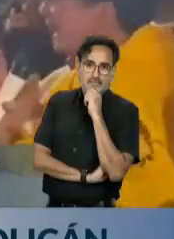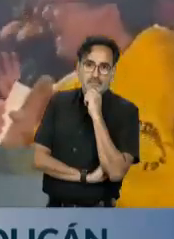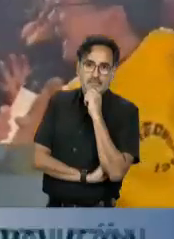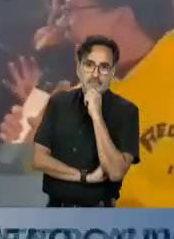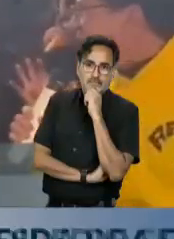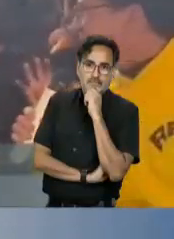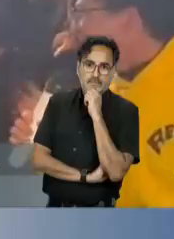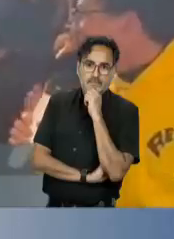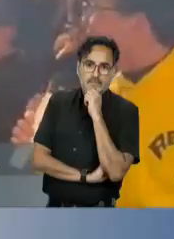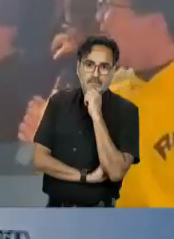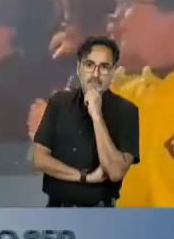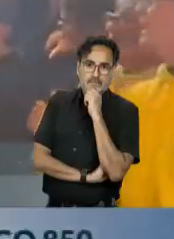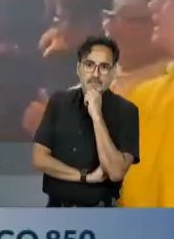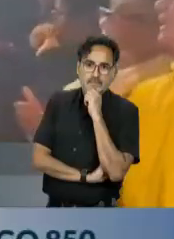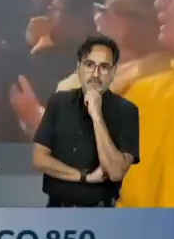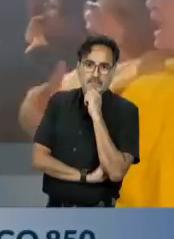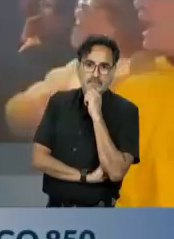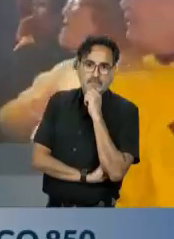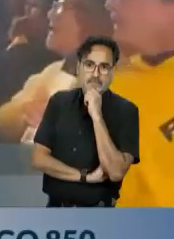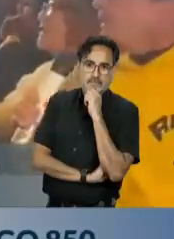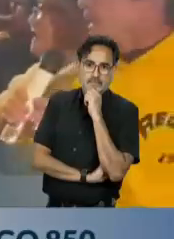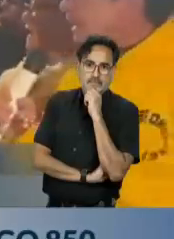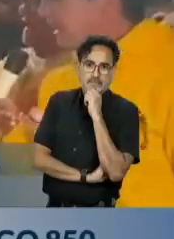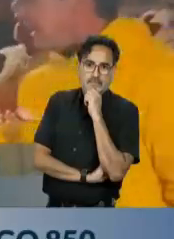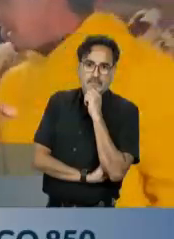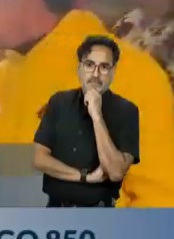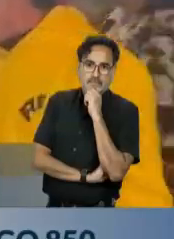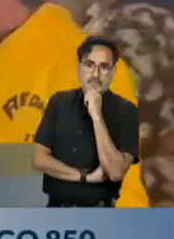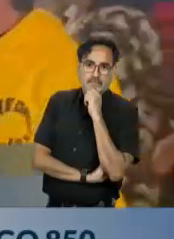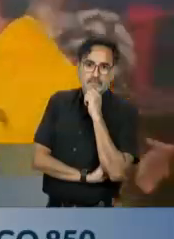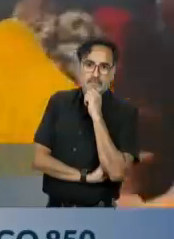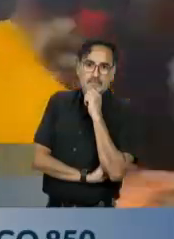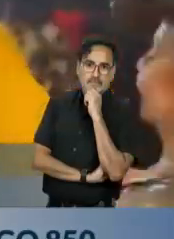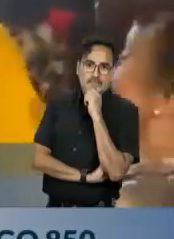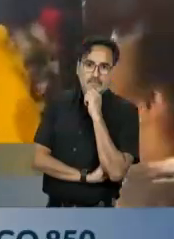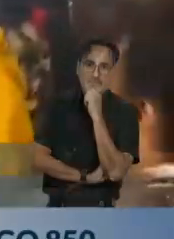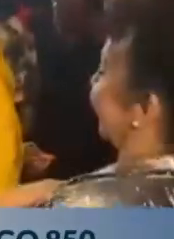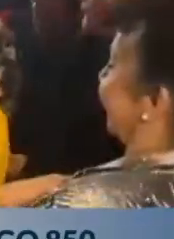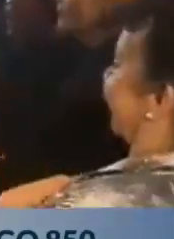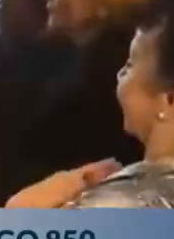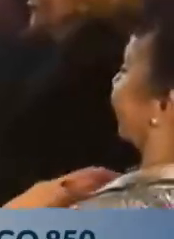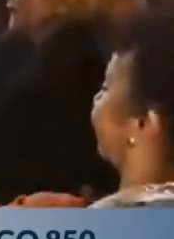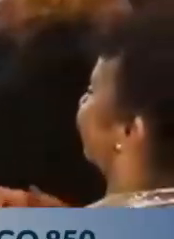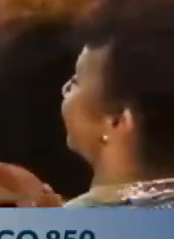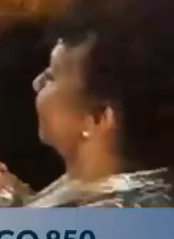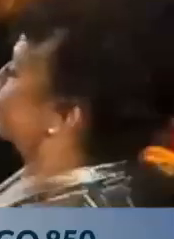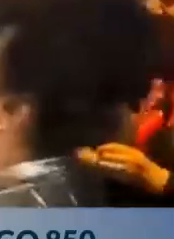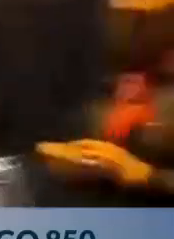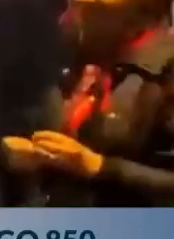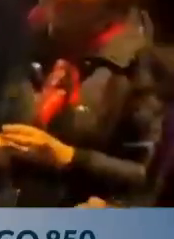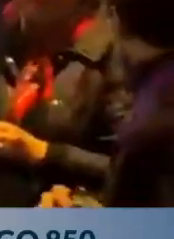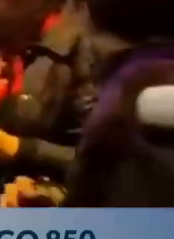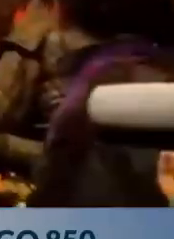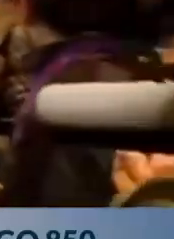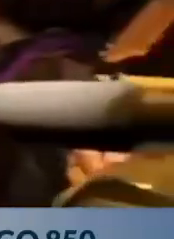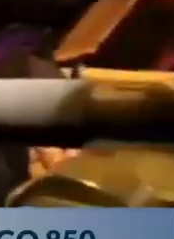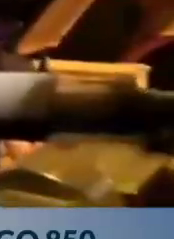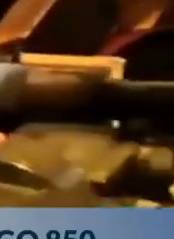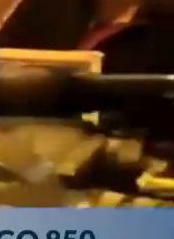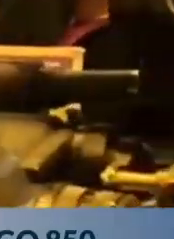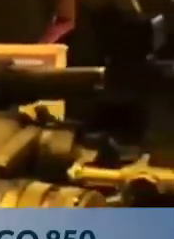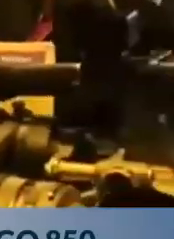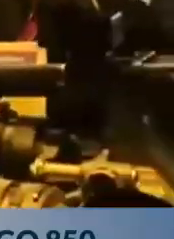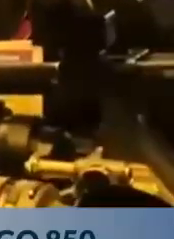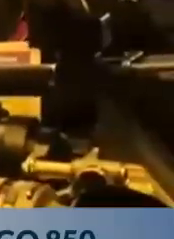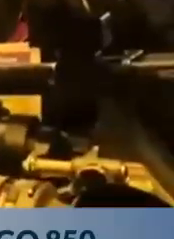radio sobre el tributo que junto a su esposo hicieron a Cecilia. Ella fue muy, muy cariñosa. Carlos pasó a ser su director artístico